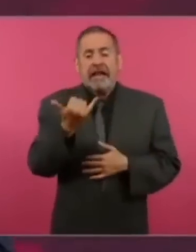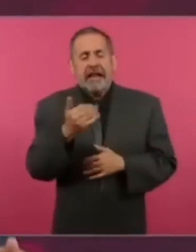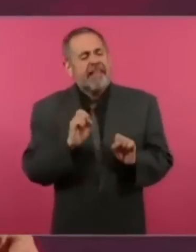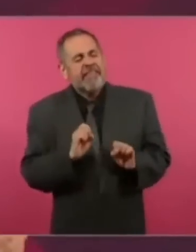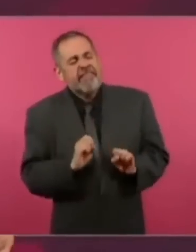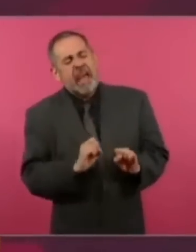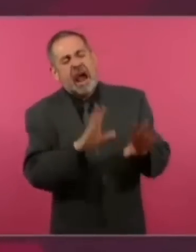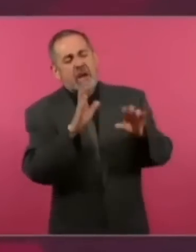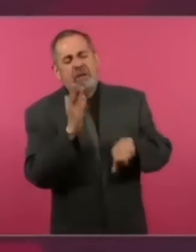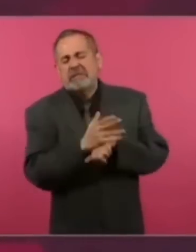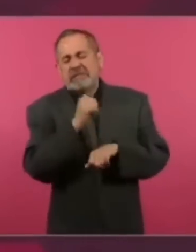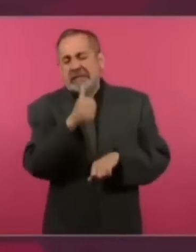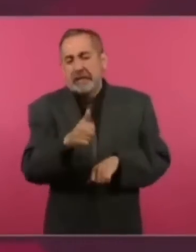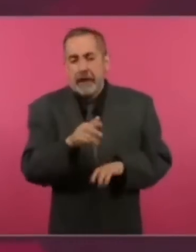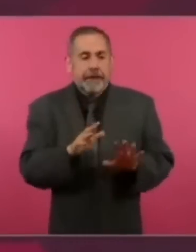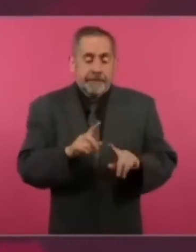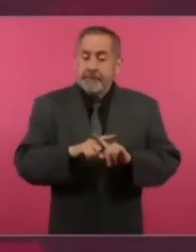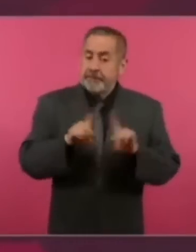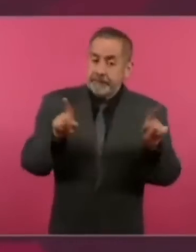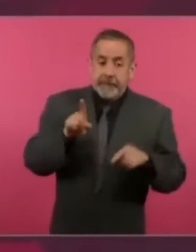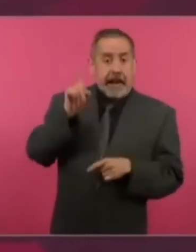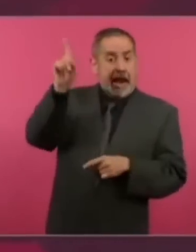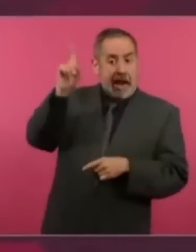tiempo. Y allá